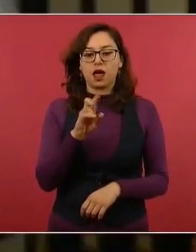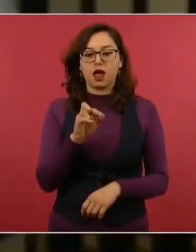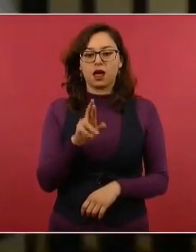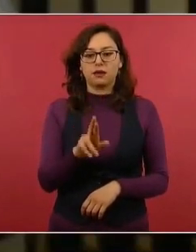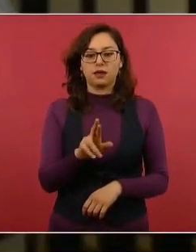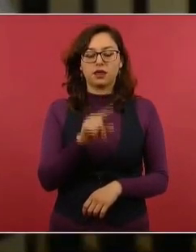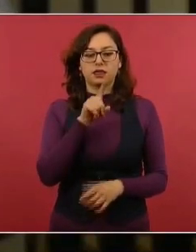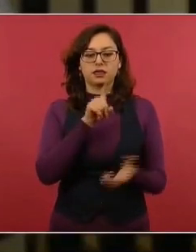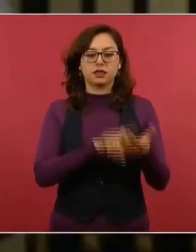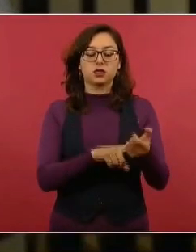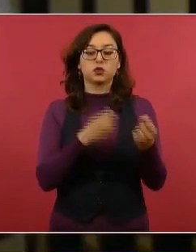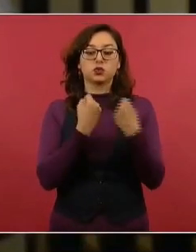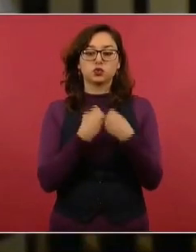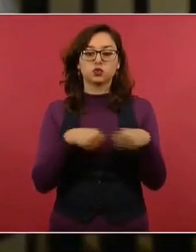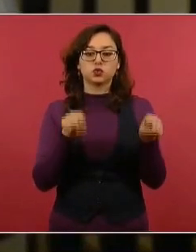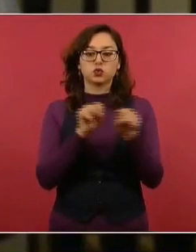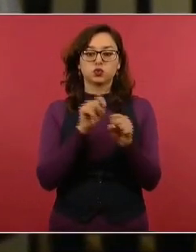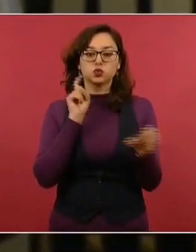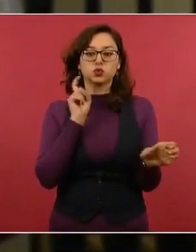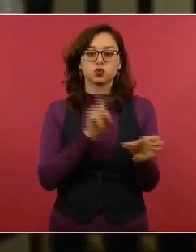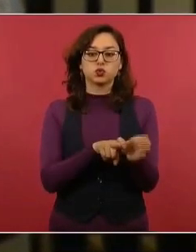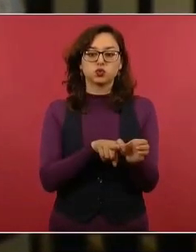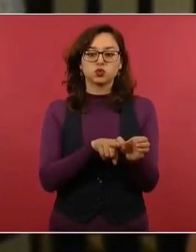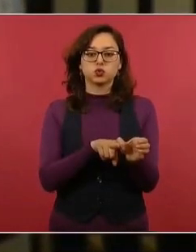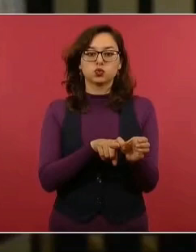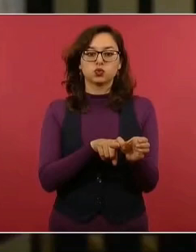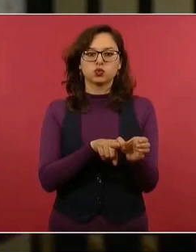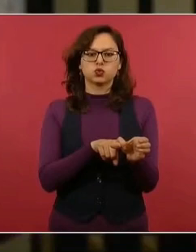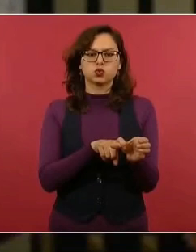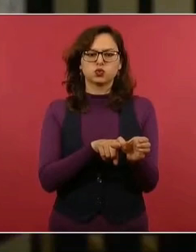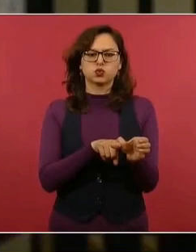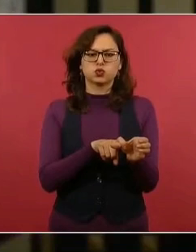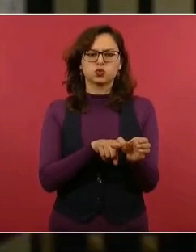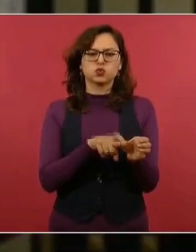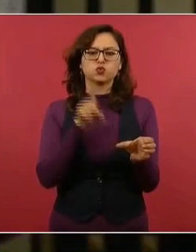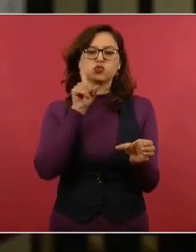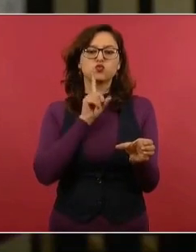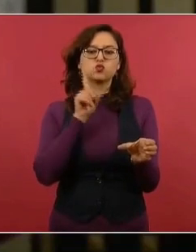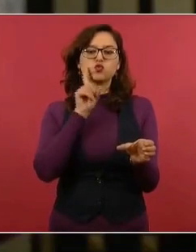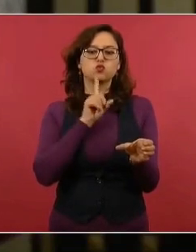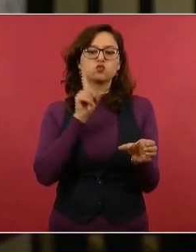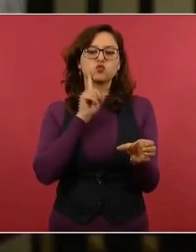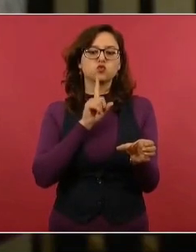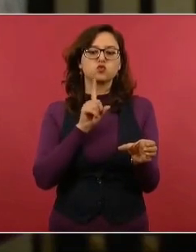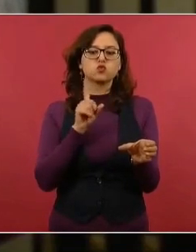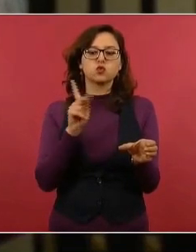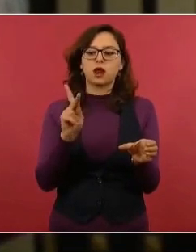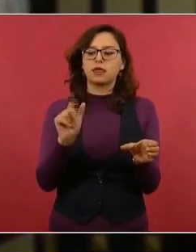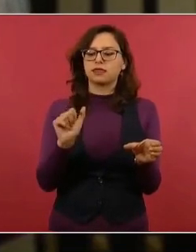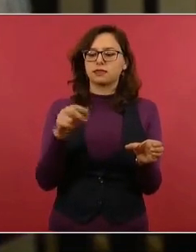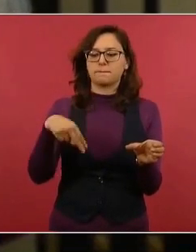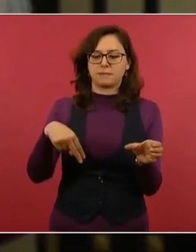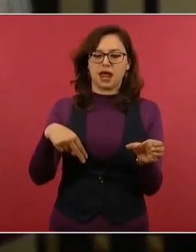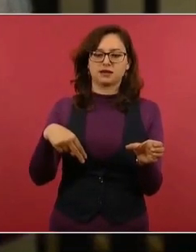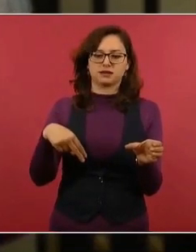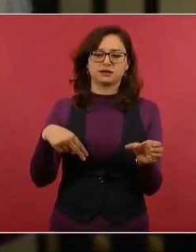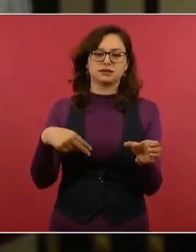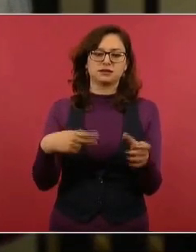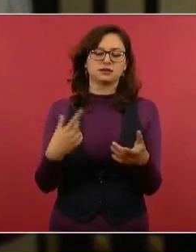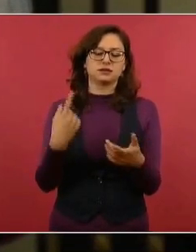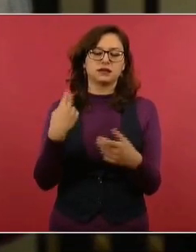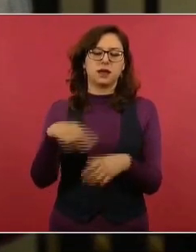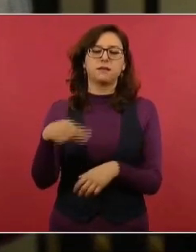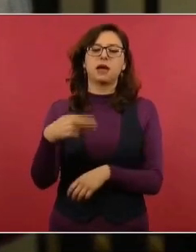socia a una connotada panista, Jovita Morín